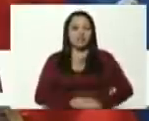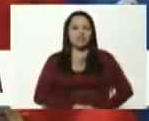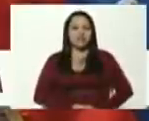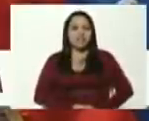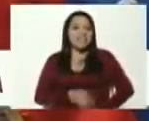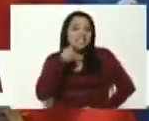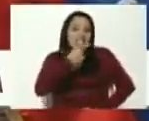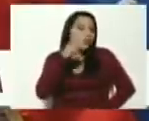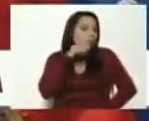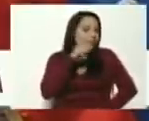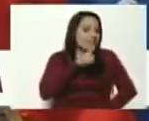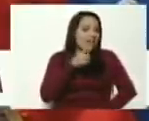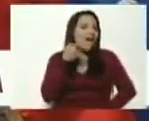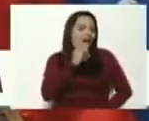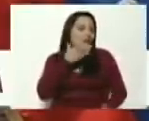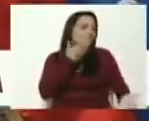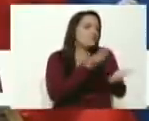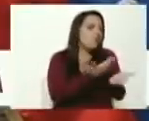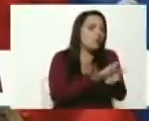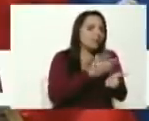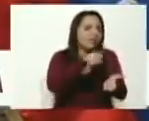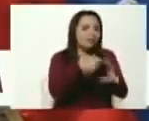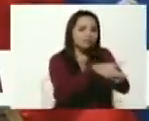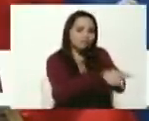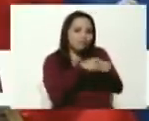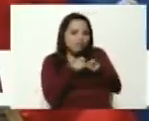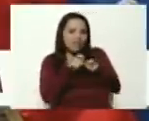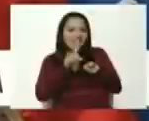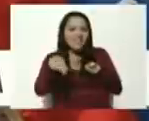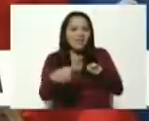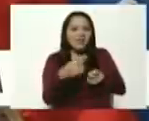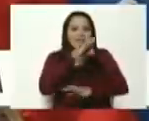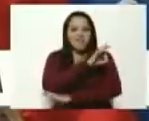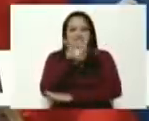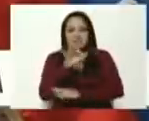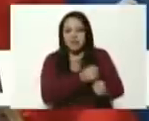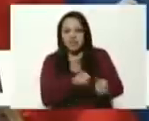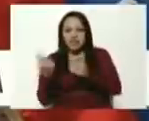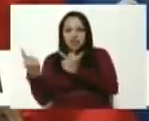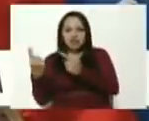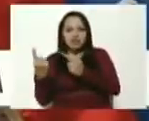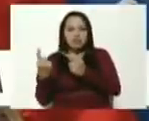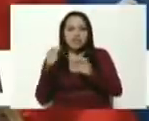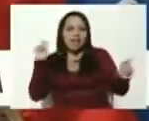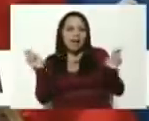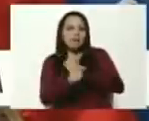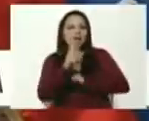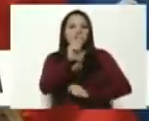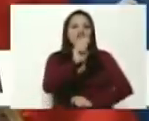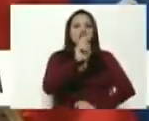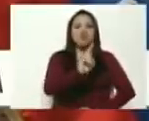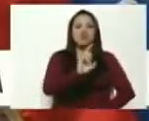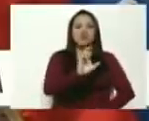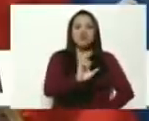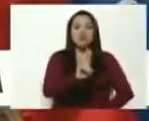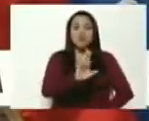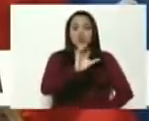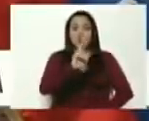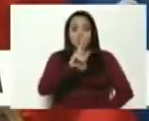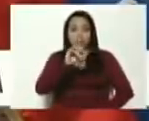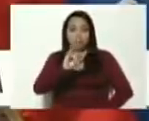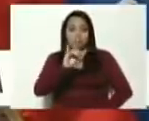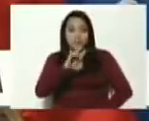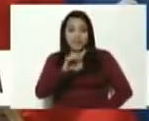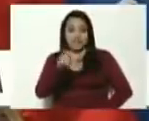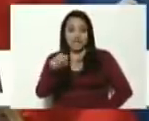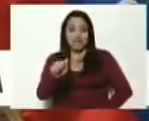engaño, dicha propuesta. De Barquisimeto fueron llevados a Tucupita. La madre de una de las víctimas, al notar la